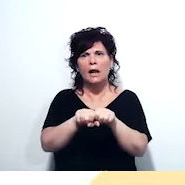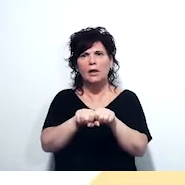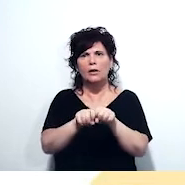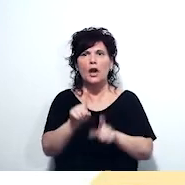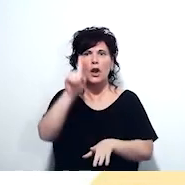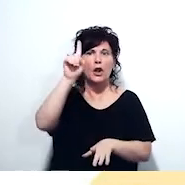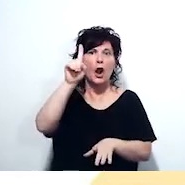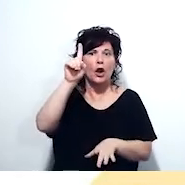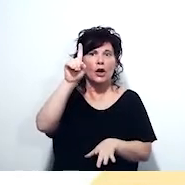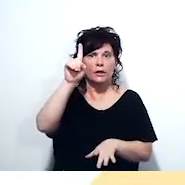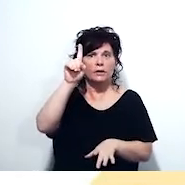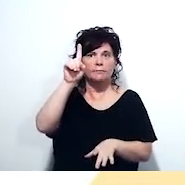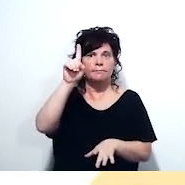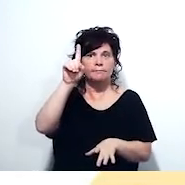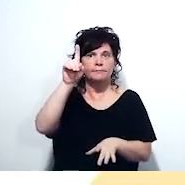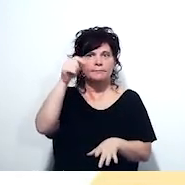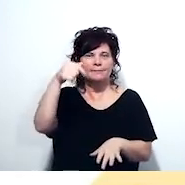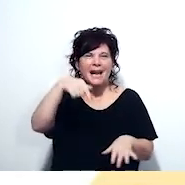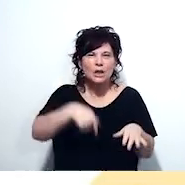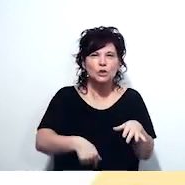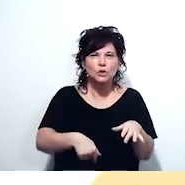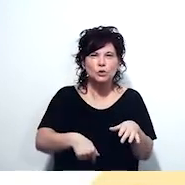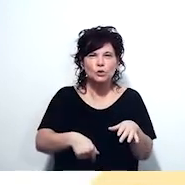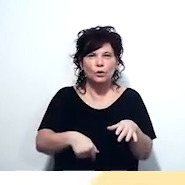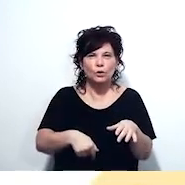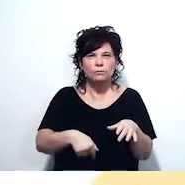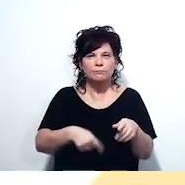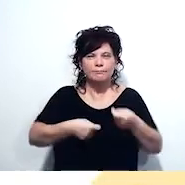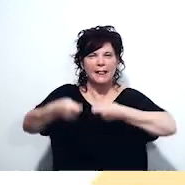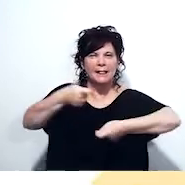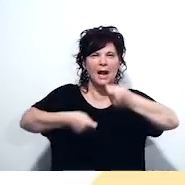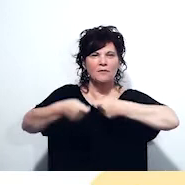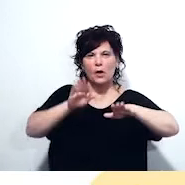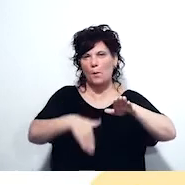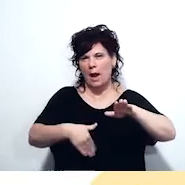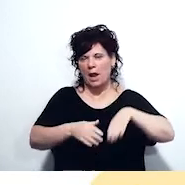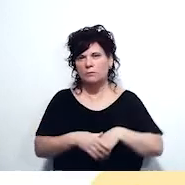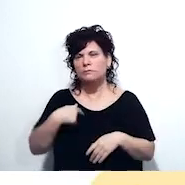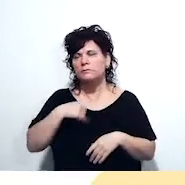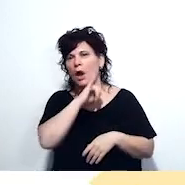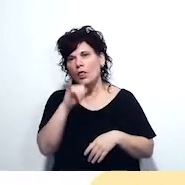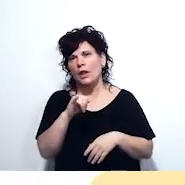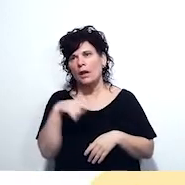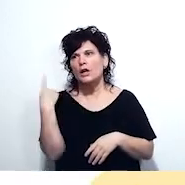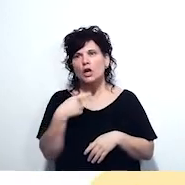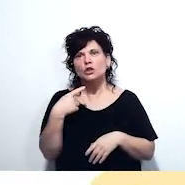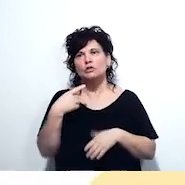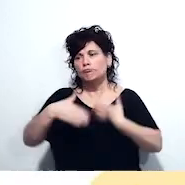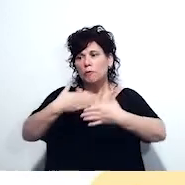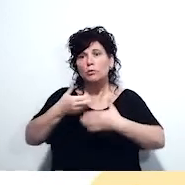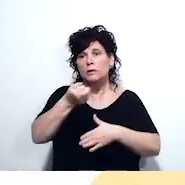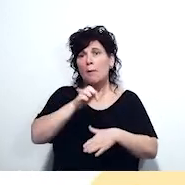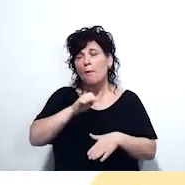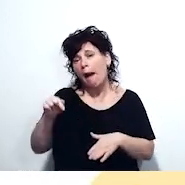hemisferio norte, mientras que hacia el hemisferio sur el tráfico es menor. Sin embargo, como ya dije, somos consumidores de